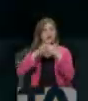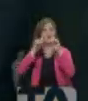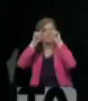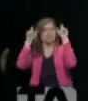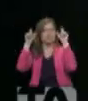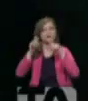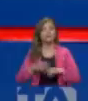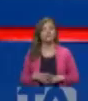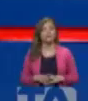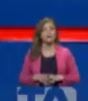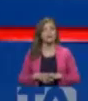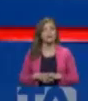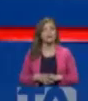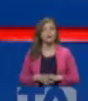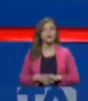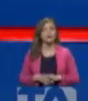horas.